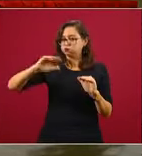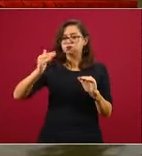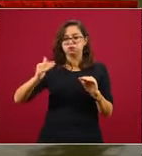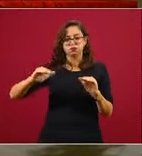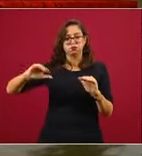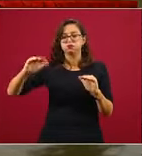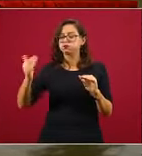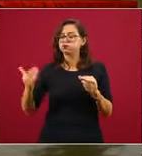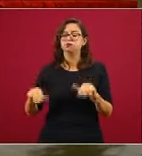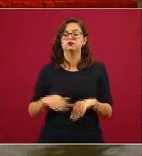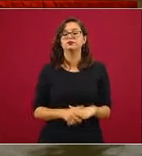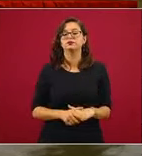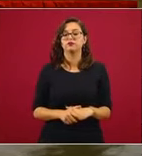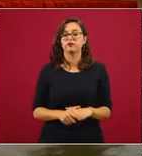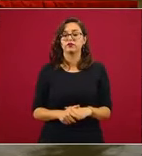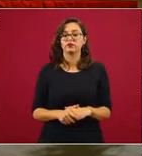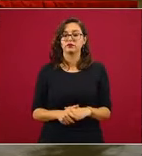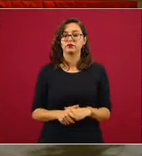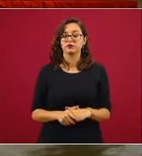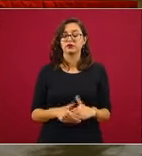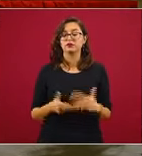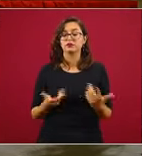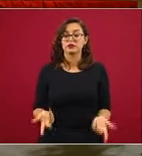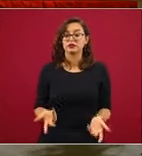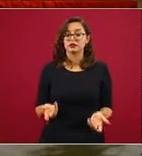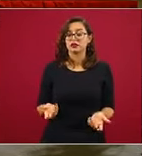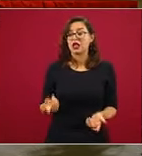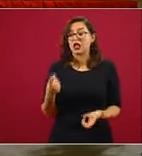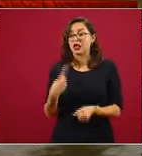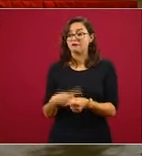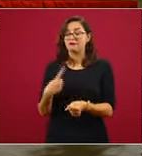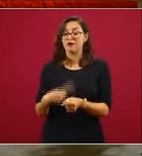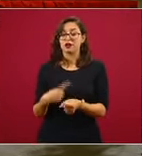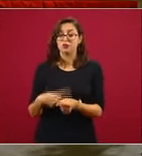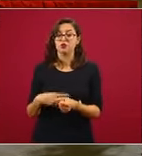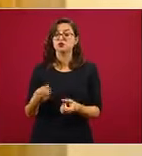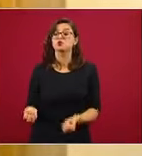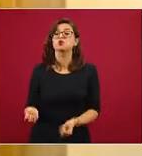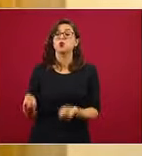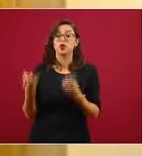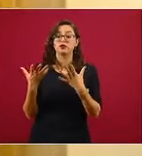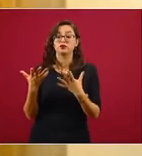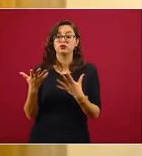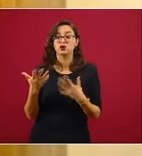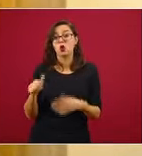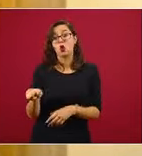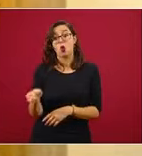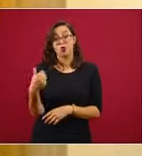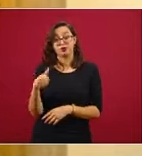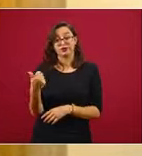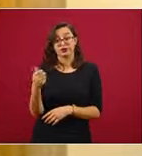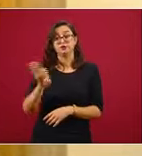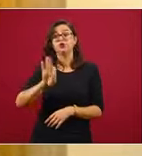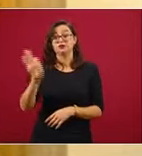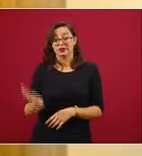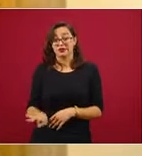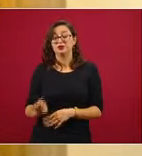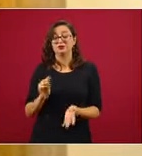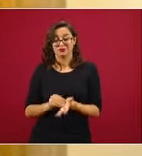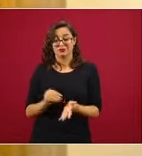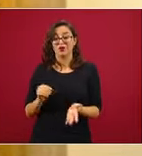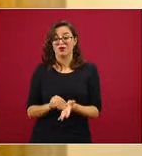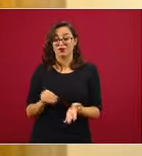casos activos estimados están por encima de la media nacional, no tan alejada de ella, pero es un 11% la epidemia